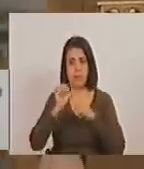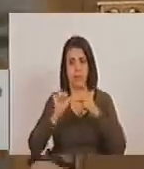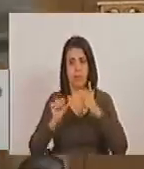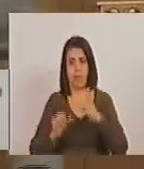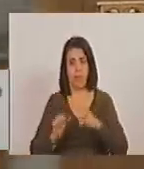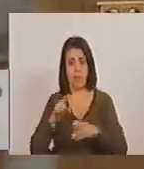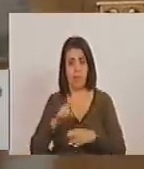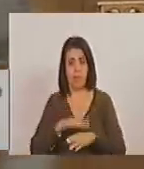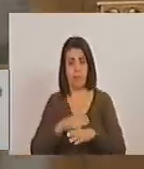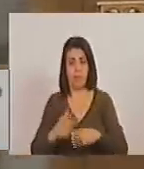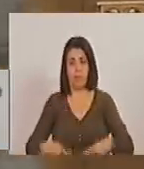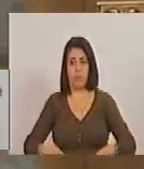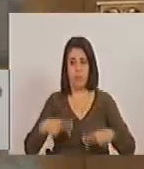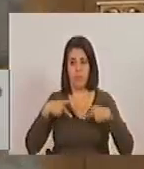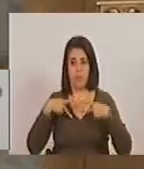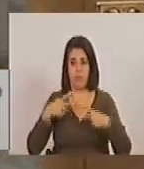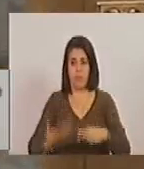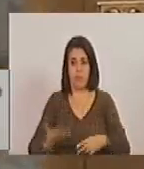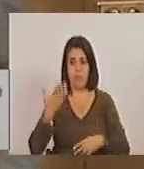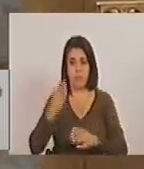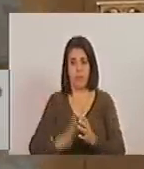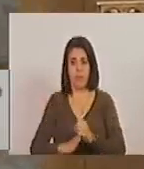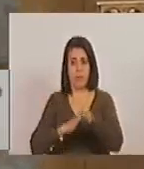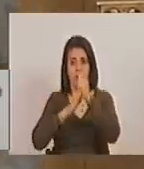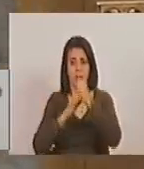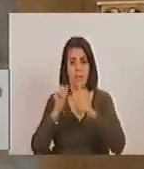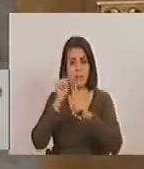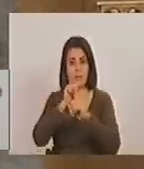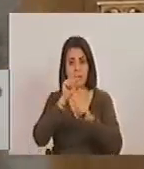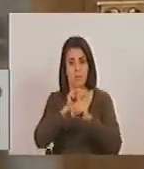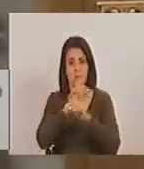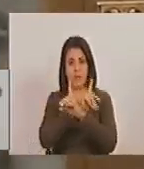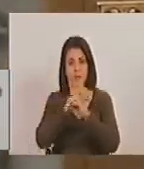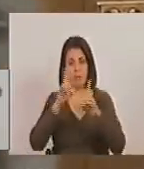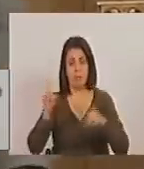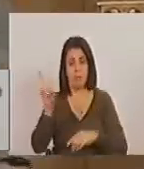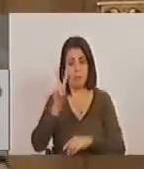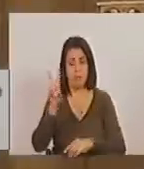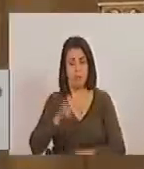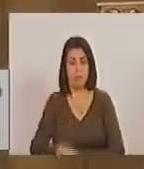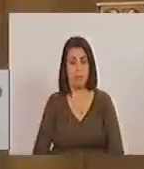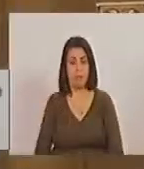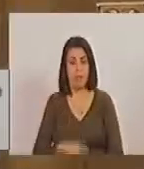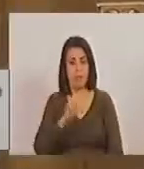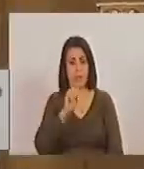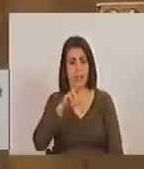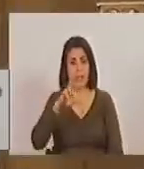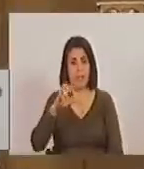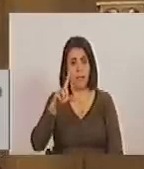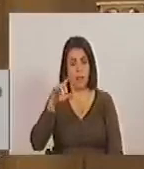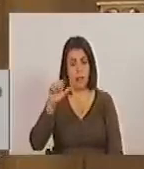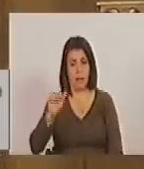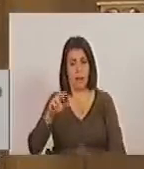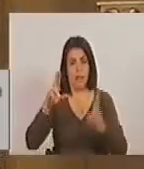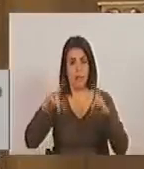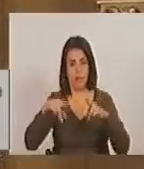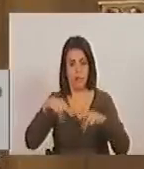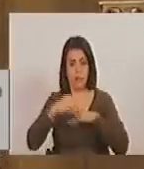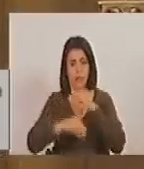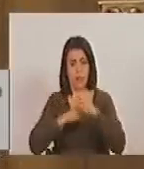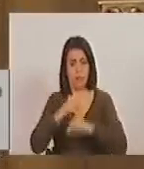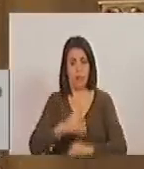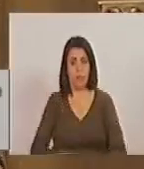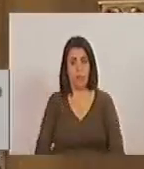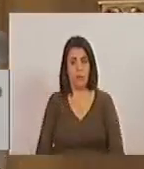ese aspecto, de la vida de esta destacada dirigente de la lucha democrática venezolana. Argelia Alaya